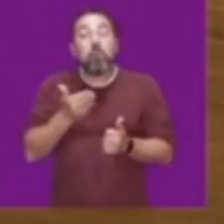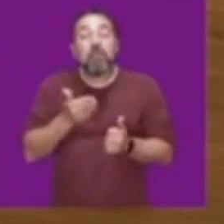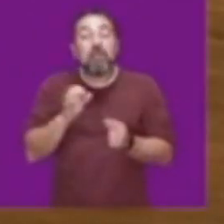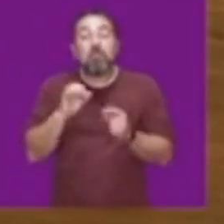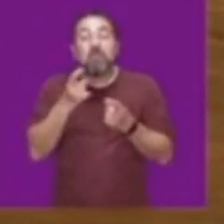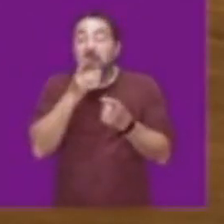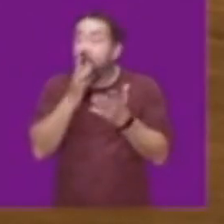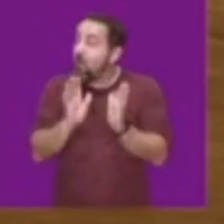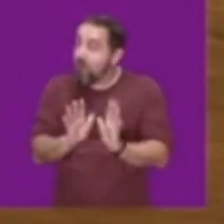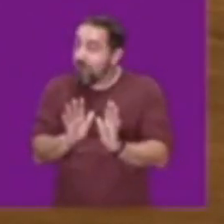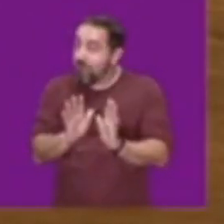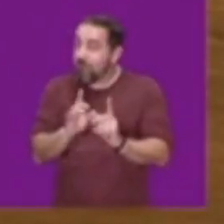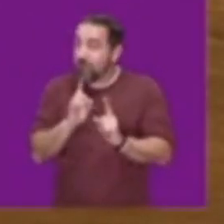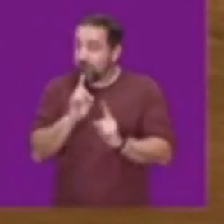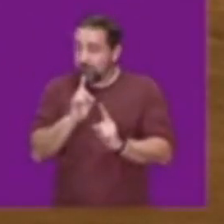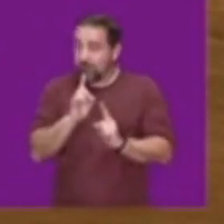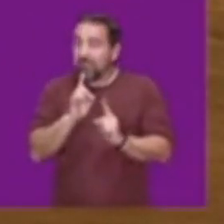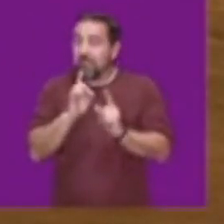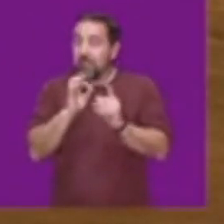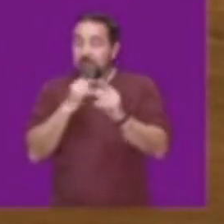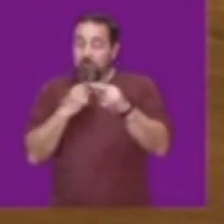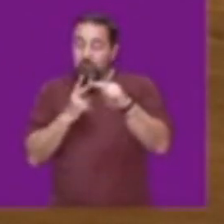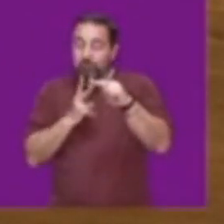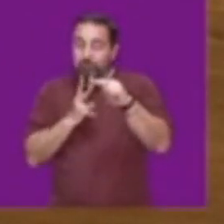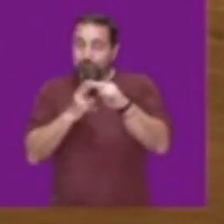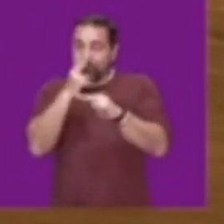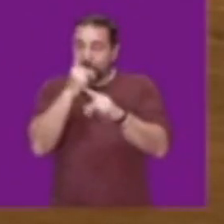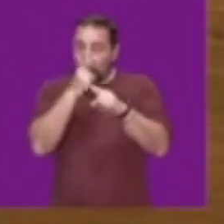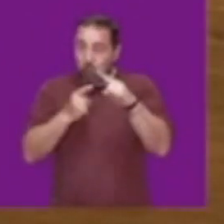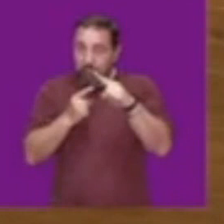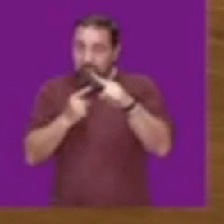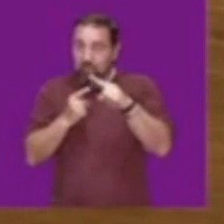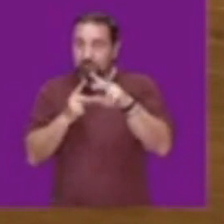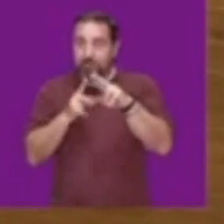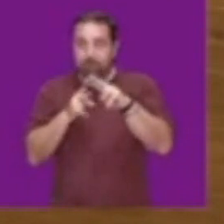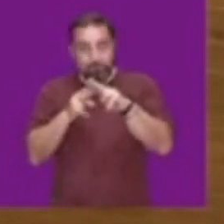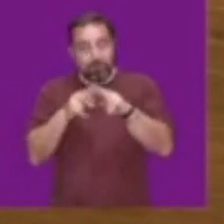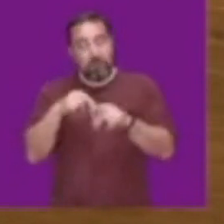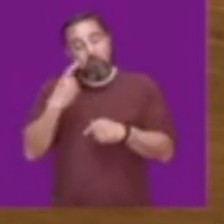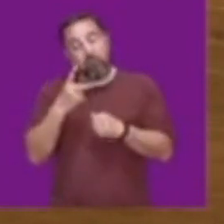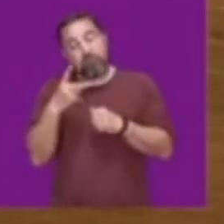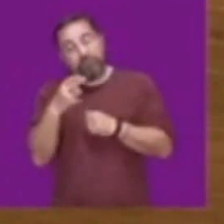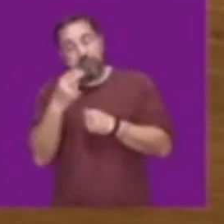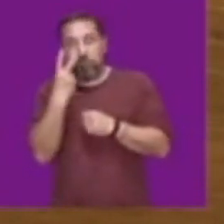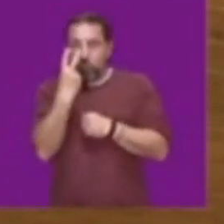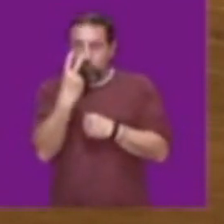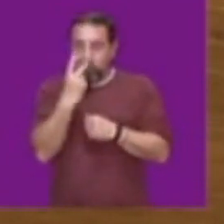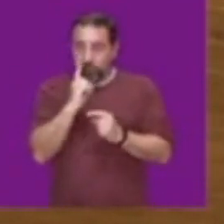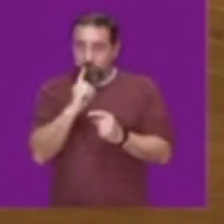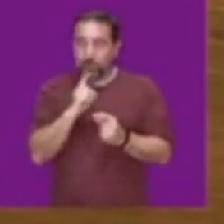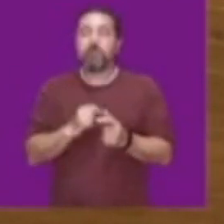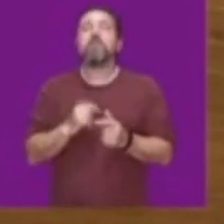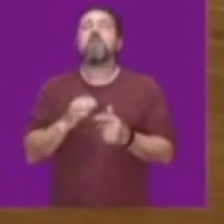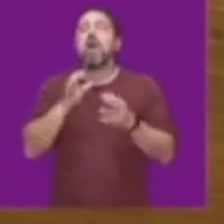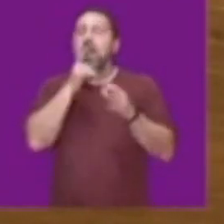Lo más importante ahora, el cortecito. Corte,